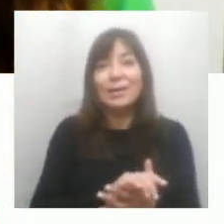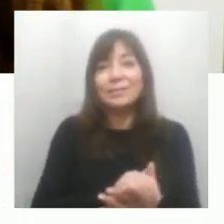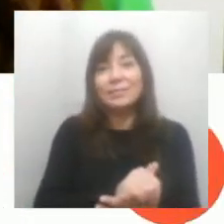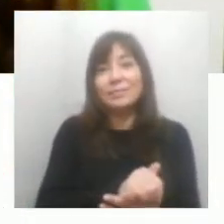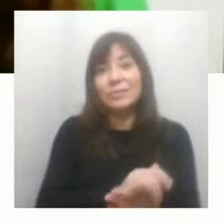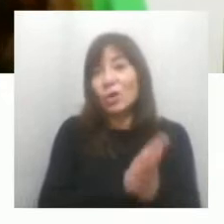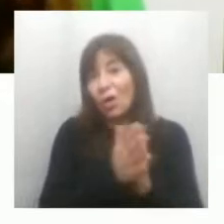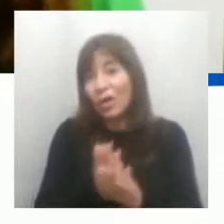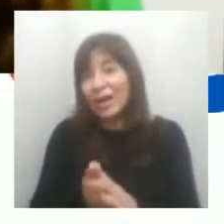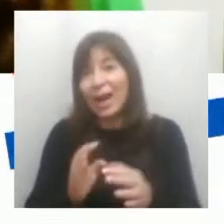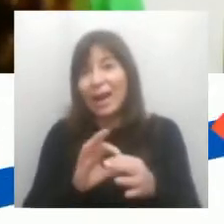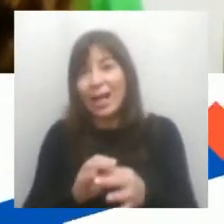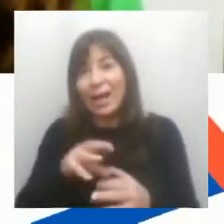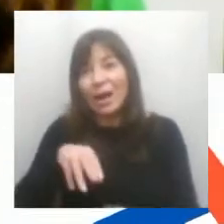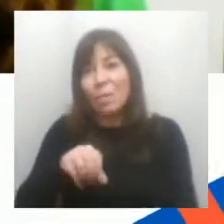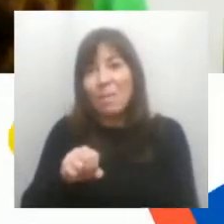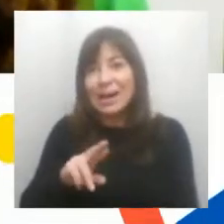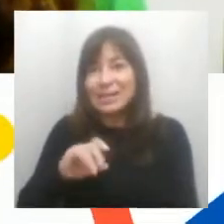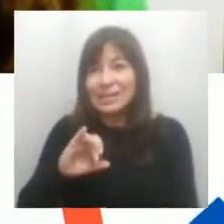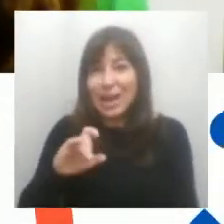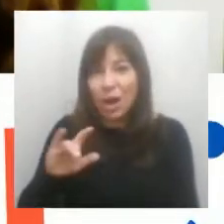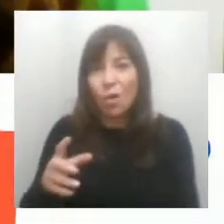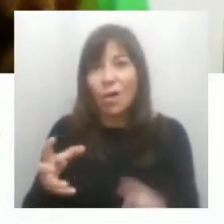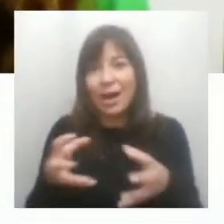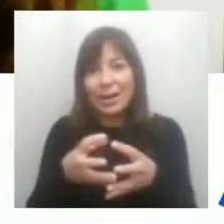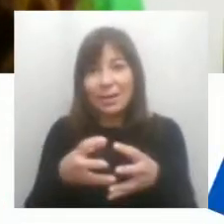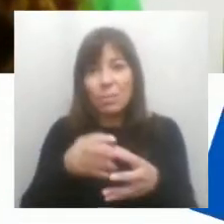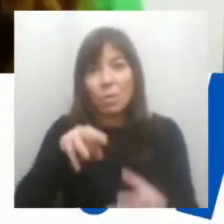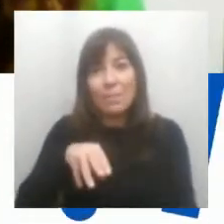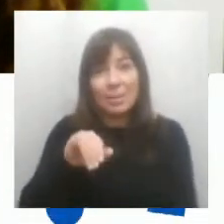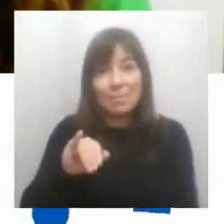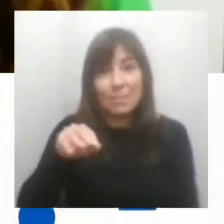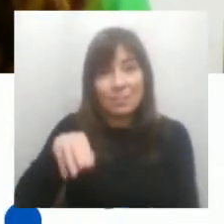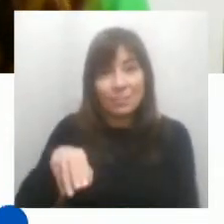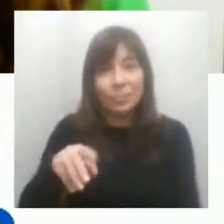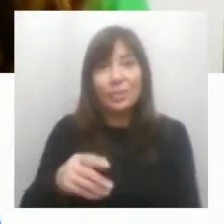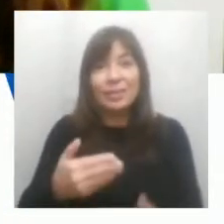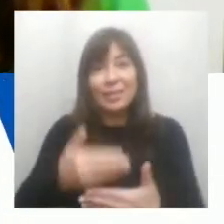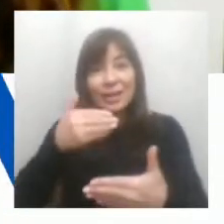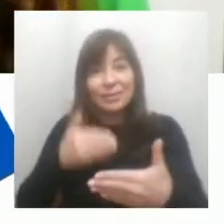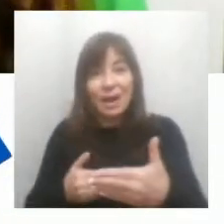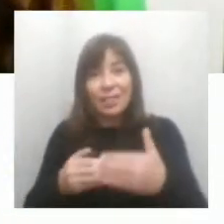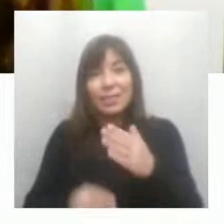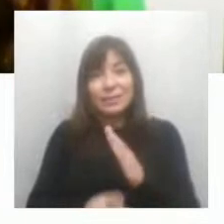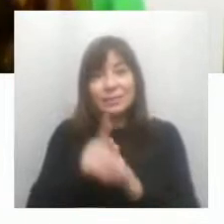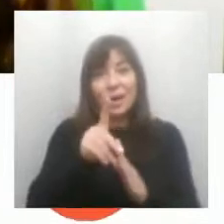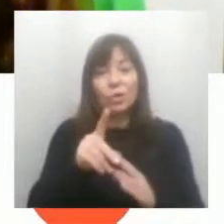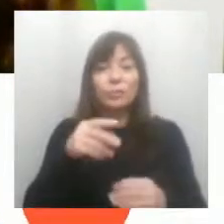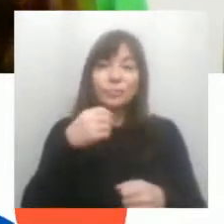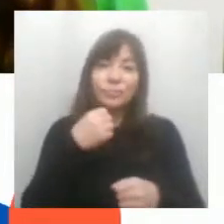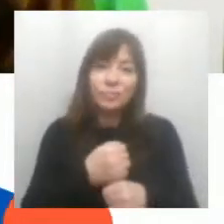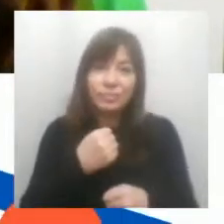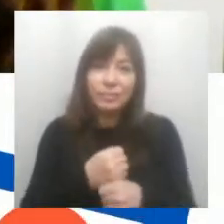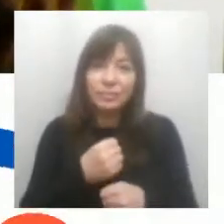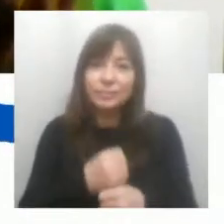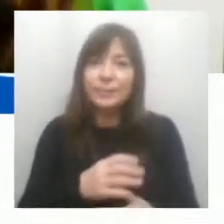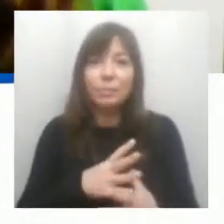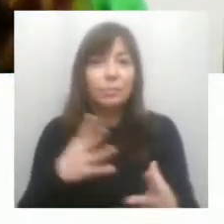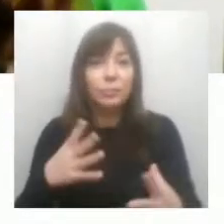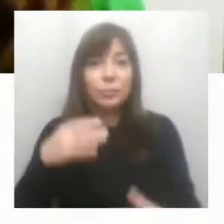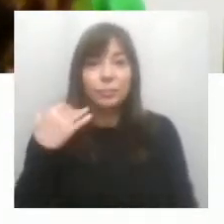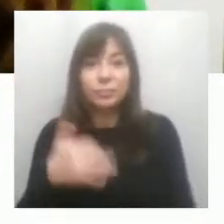a Marcelo también que nos acompañó. A todo el equipo MIM que ha estado detrás de este desarrollo. Ha sido un trabajo muy exhaustivo,